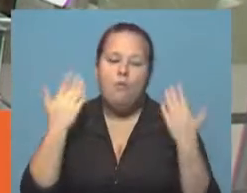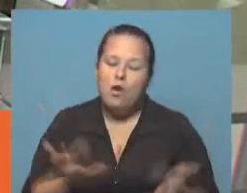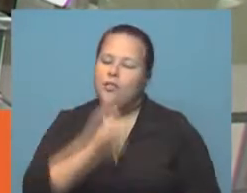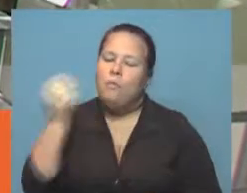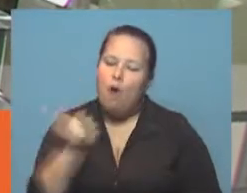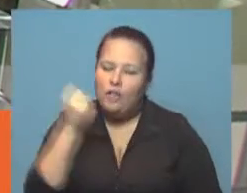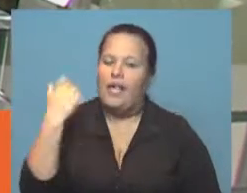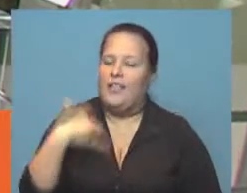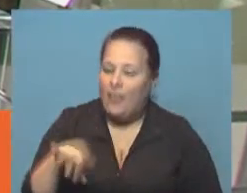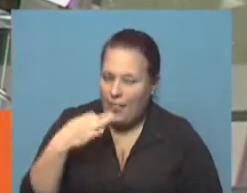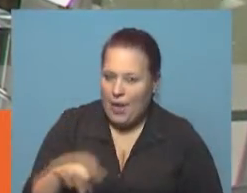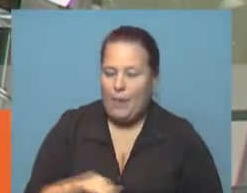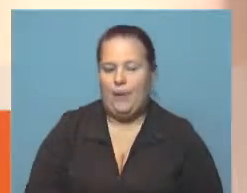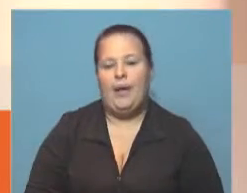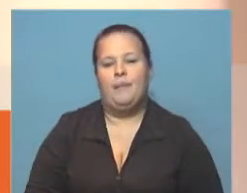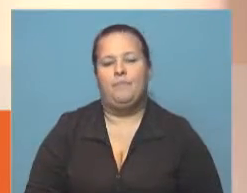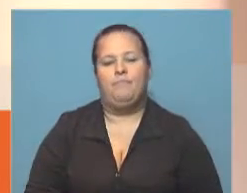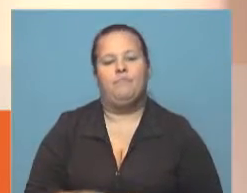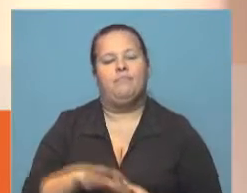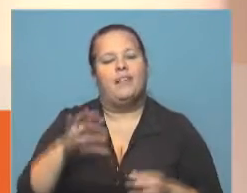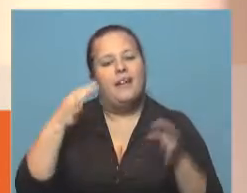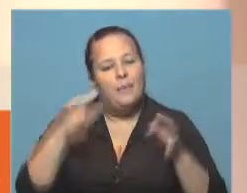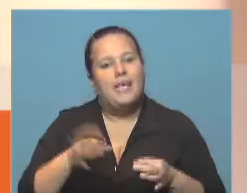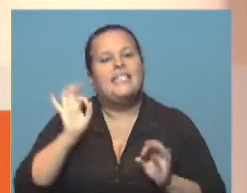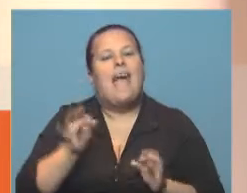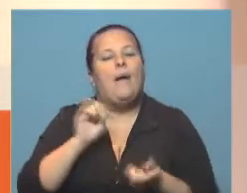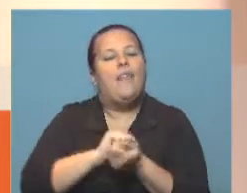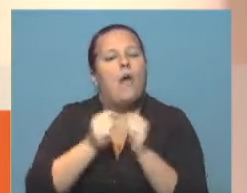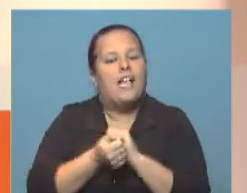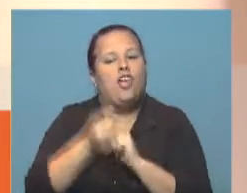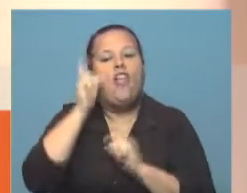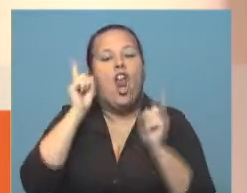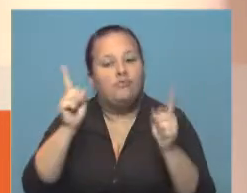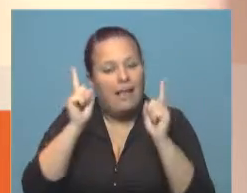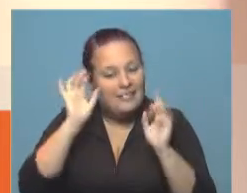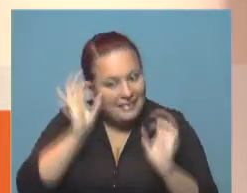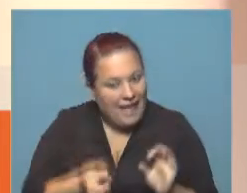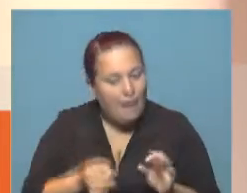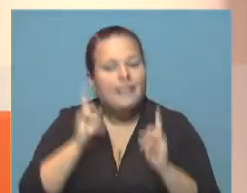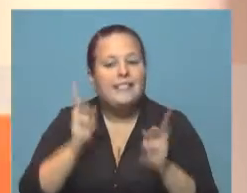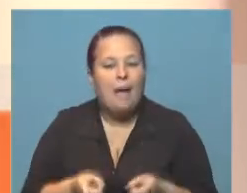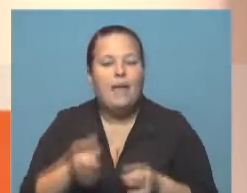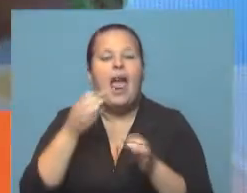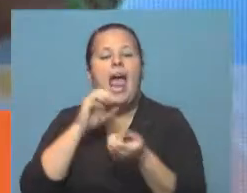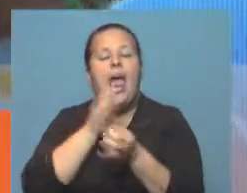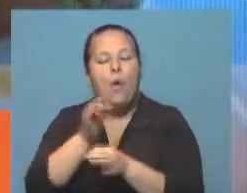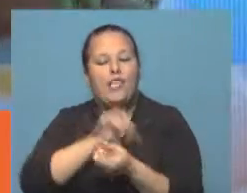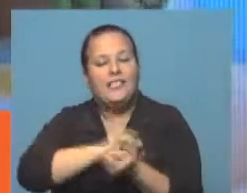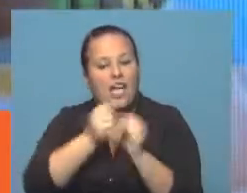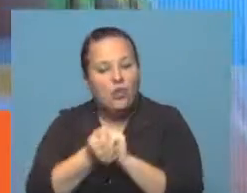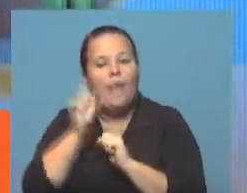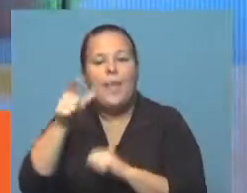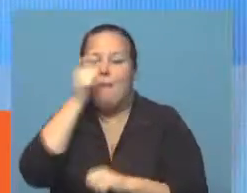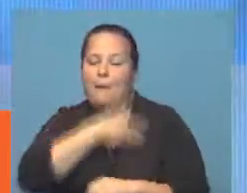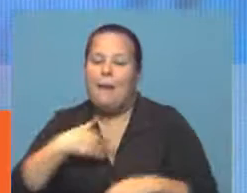necesario tener adecuada educación sexual de los maestros y adecuada educación sexual de